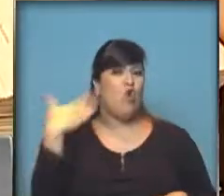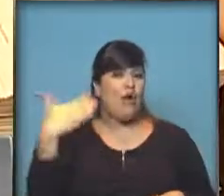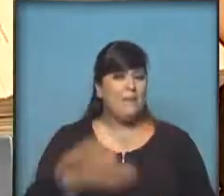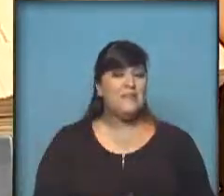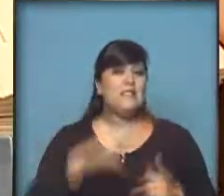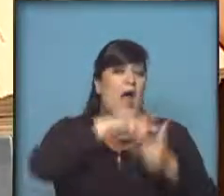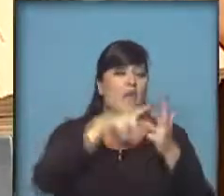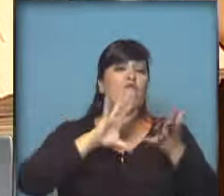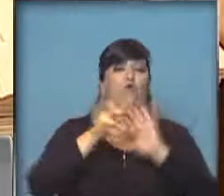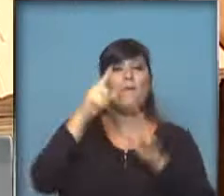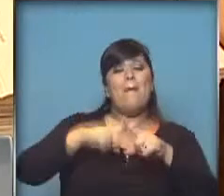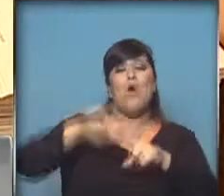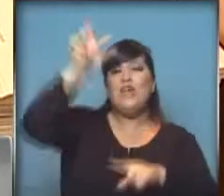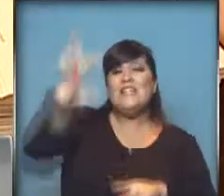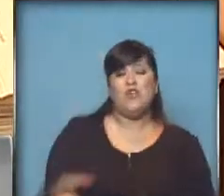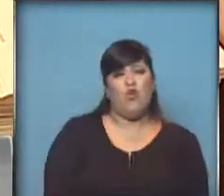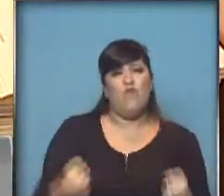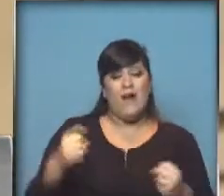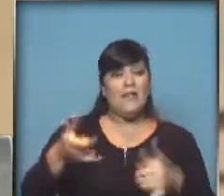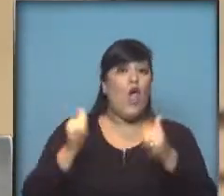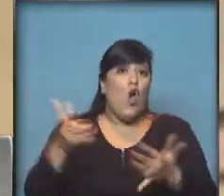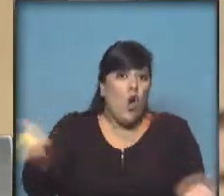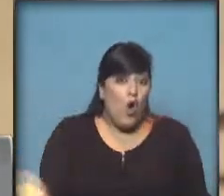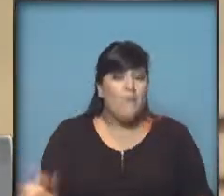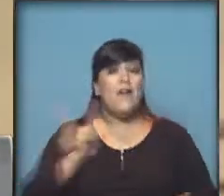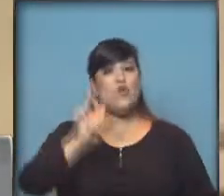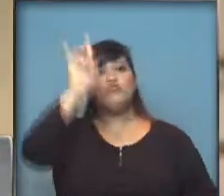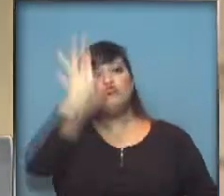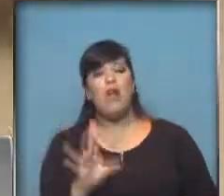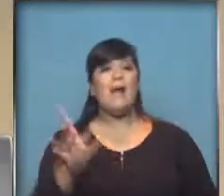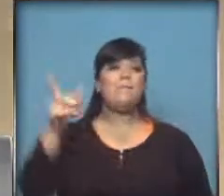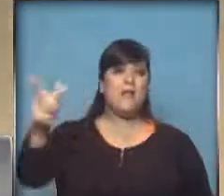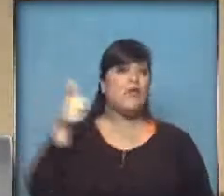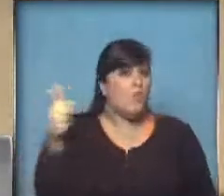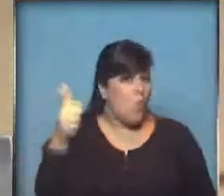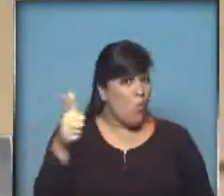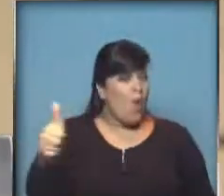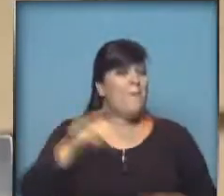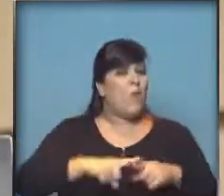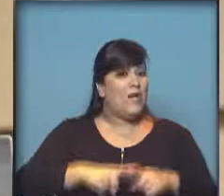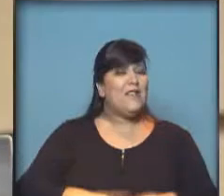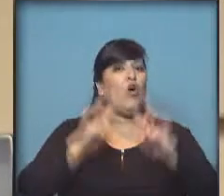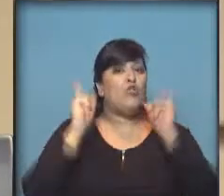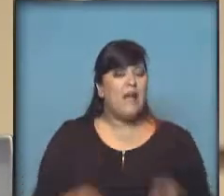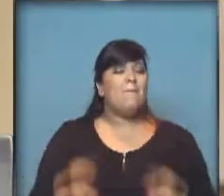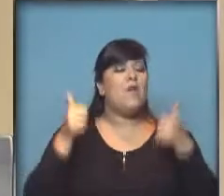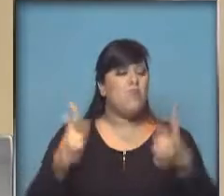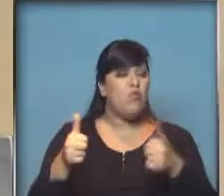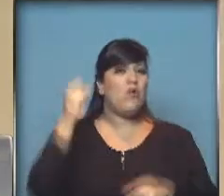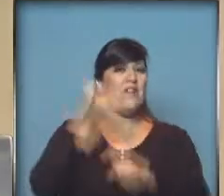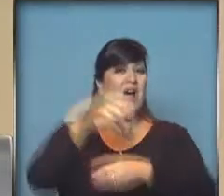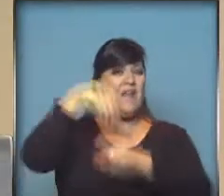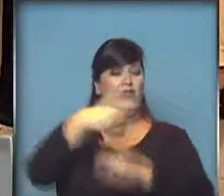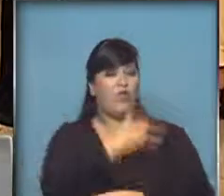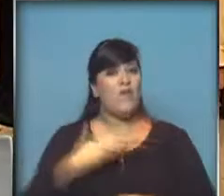cuadros políticos de nuestro proyecto nacional, jóvenes, que no solo se destacan por ser buenos cuadros políticos, sino que también son buenos funcionarios. La labor